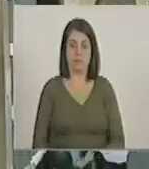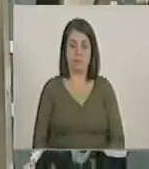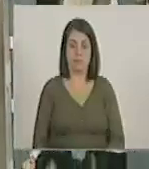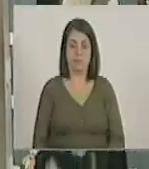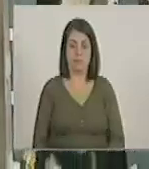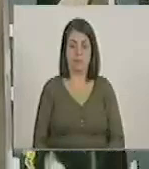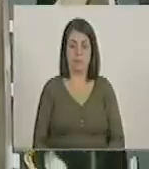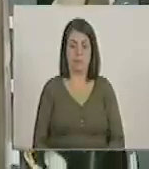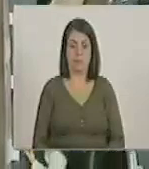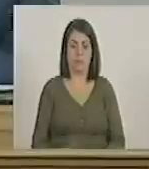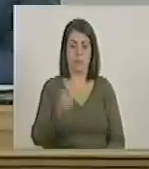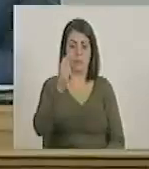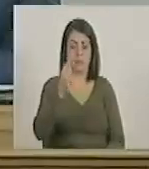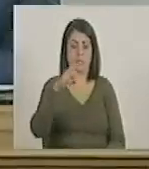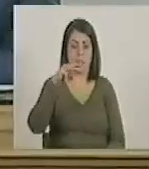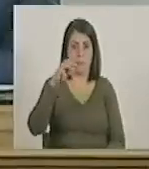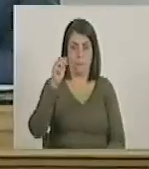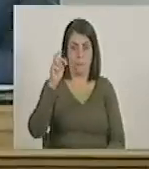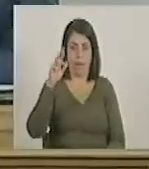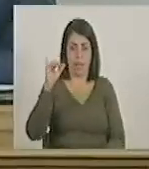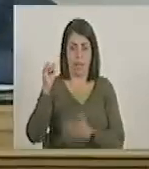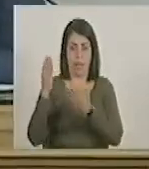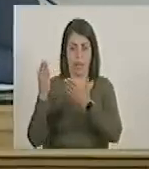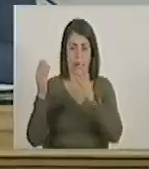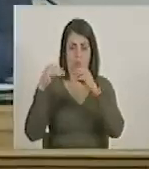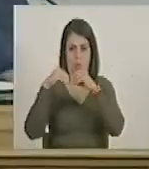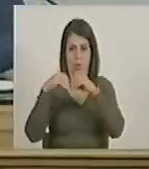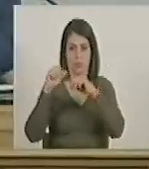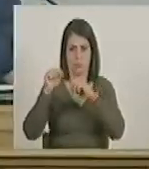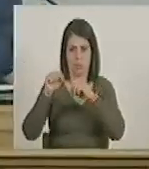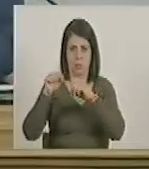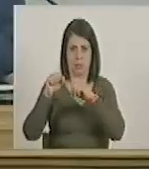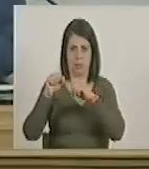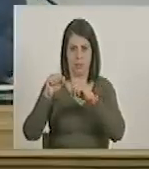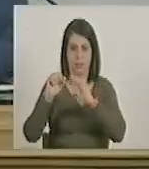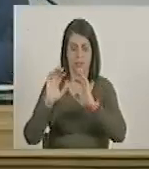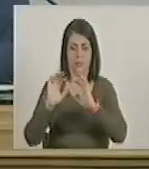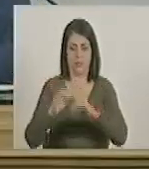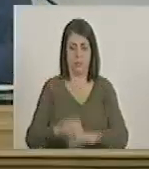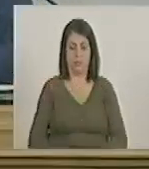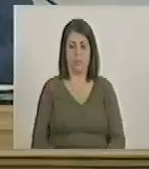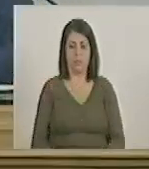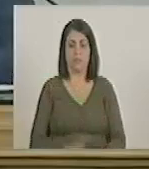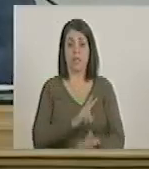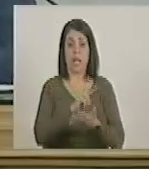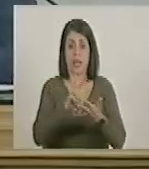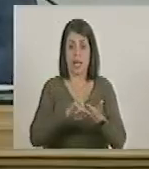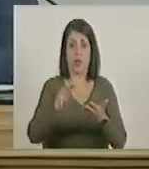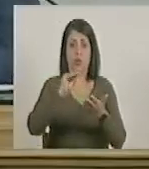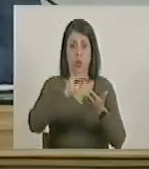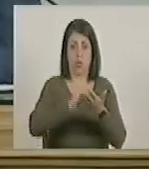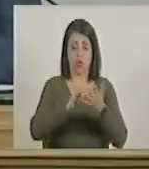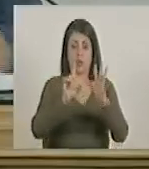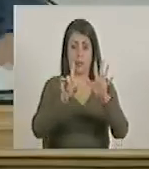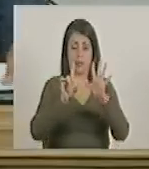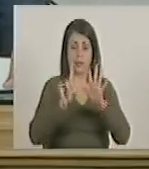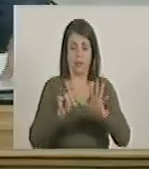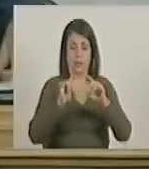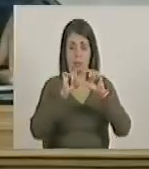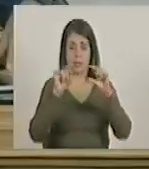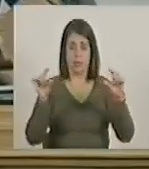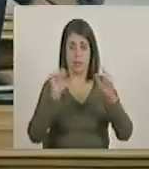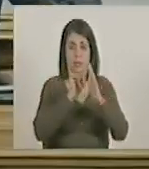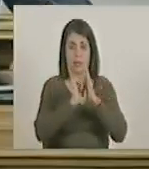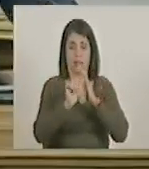Sobre eso, diputada María Gabriela Vega, estamos de acuerdo. Ok, vamos a leer el numeral 6 del